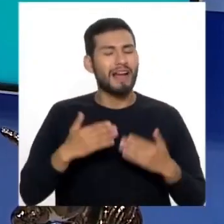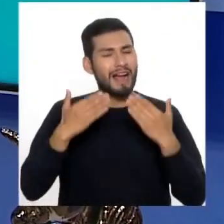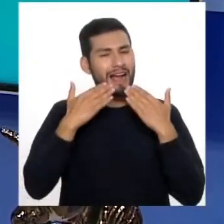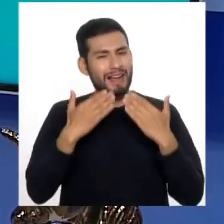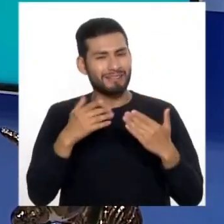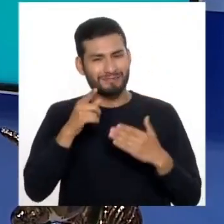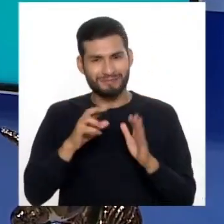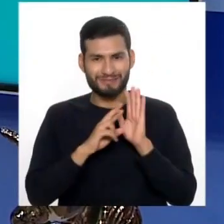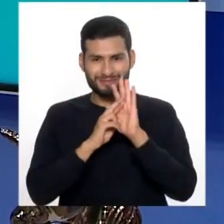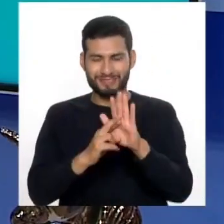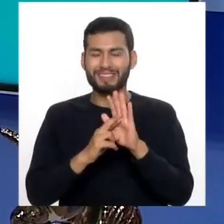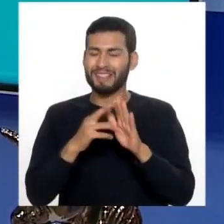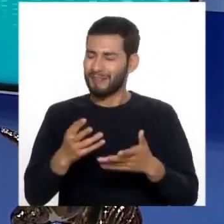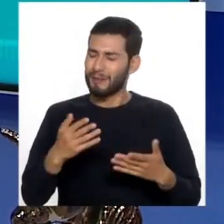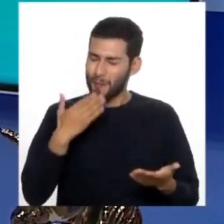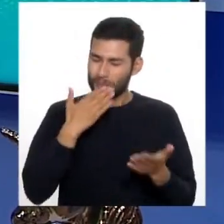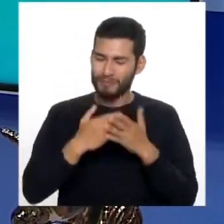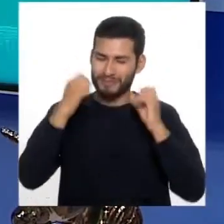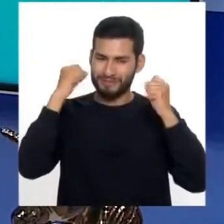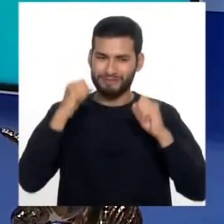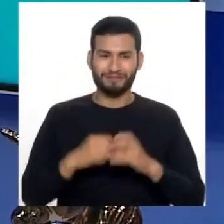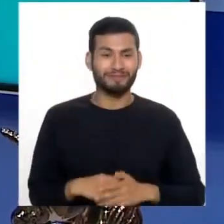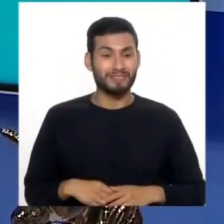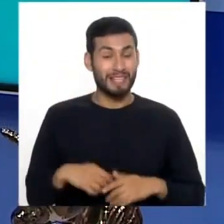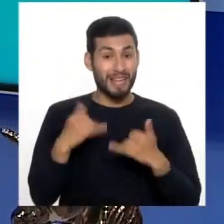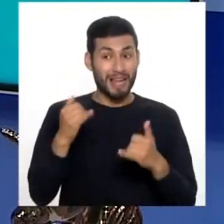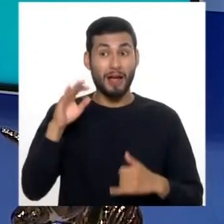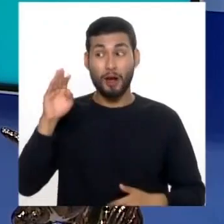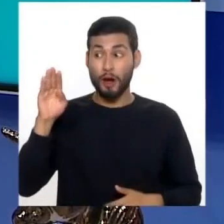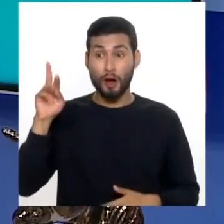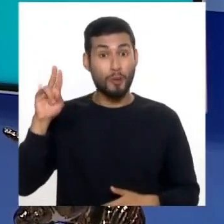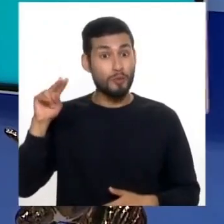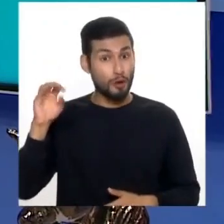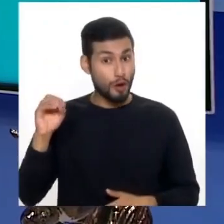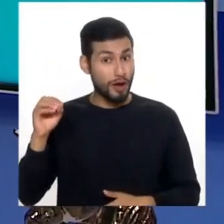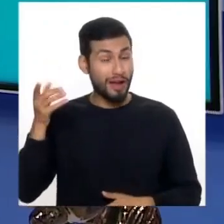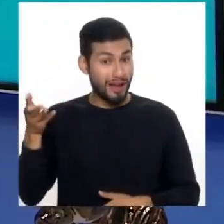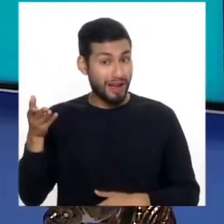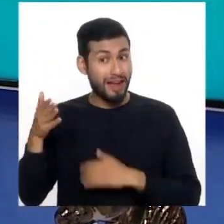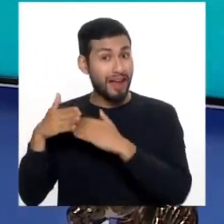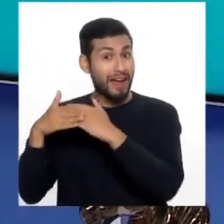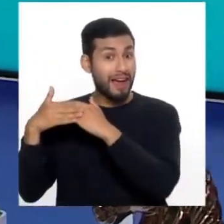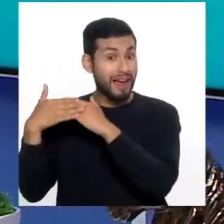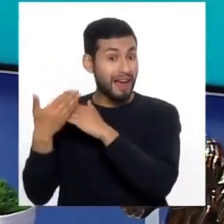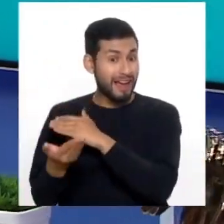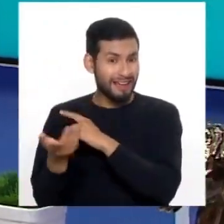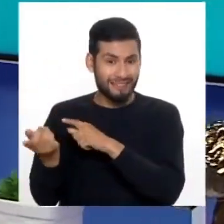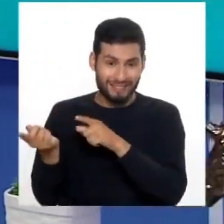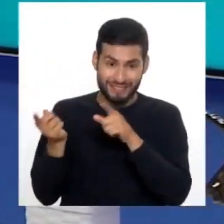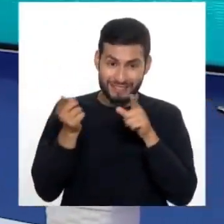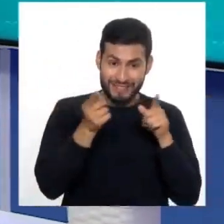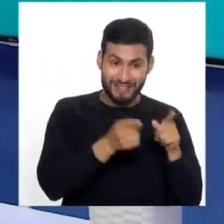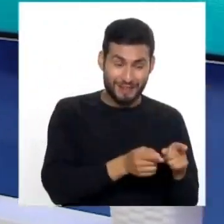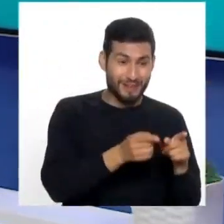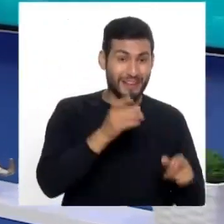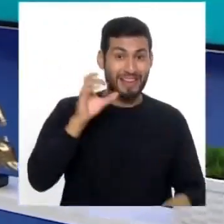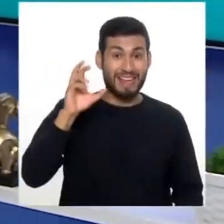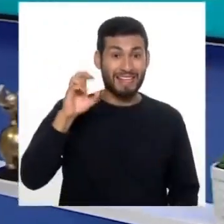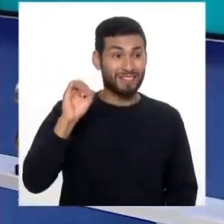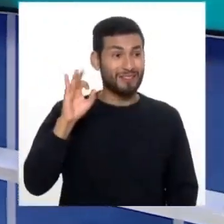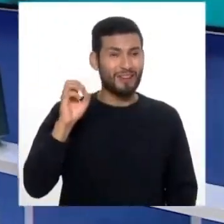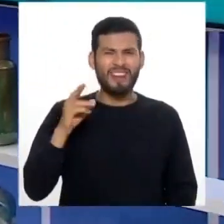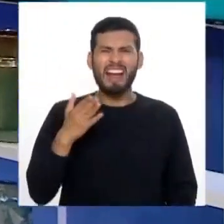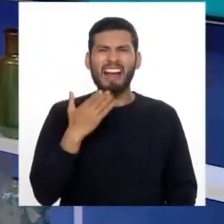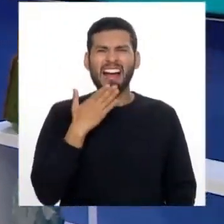gracias por representarnos tan bien. Y luego de Bruno, nos venimos una mesa maravillosa. maravillosa. Christopher, ¿con